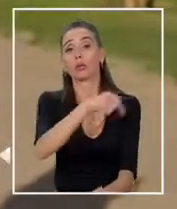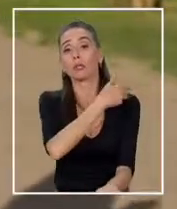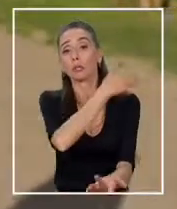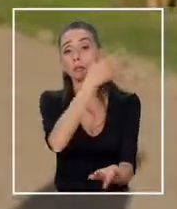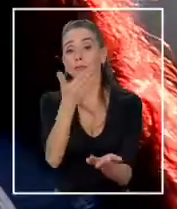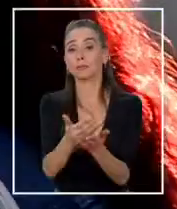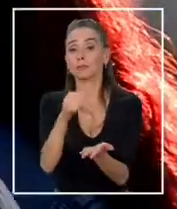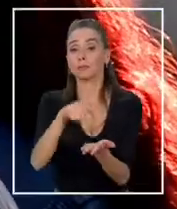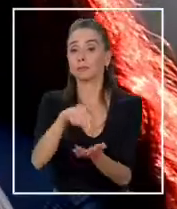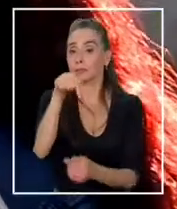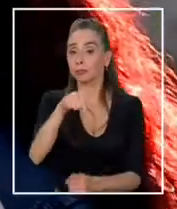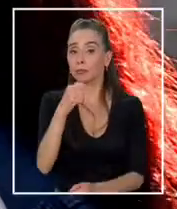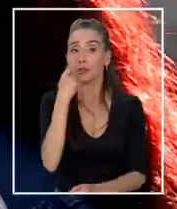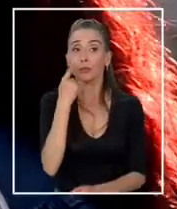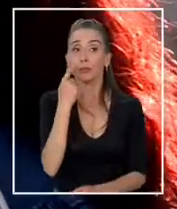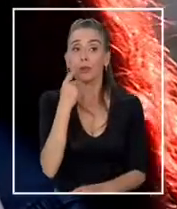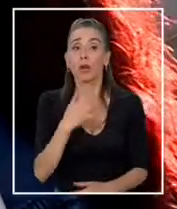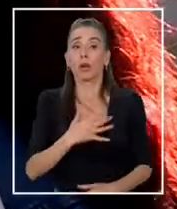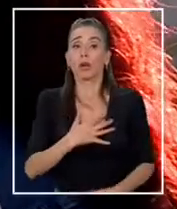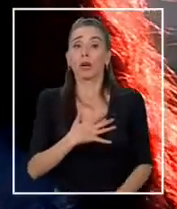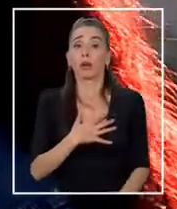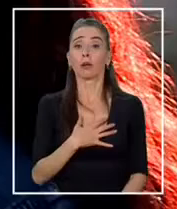hoy.